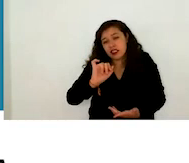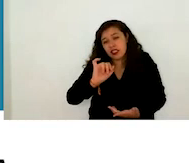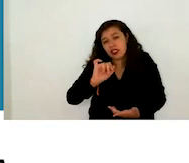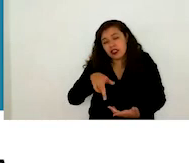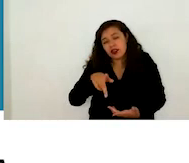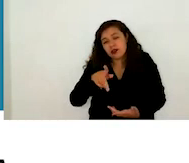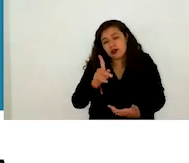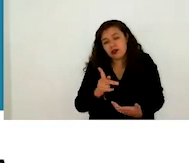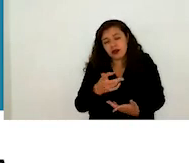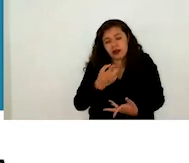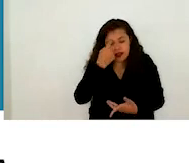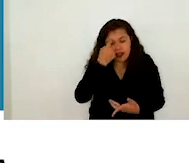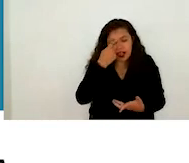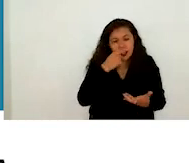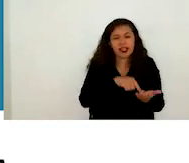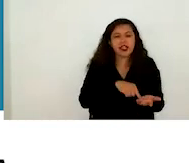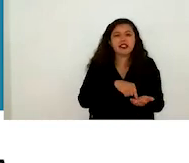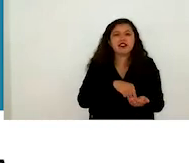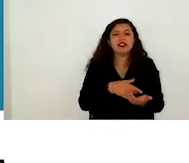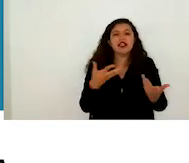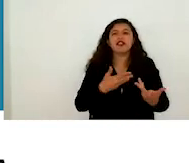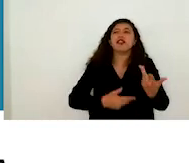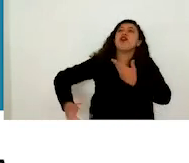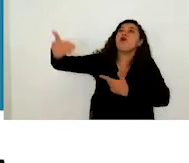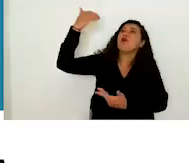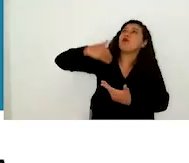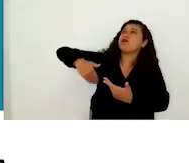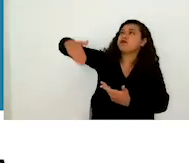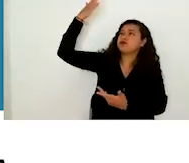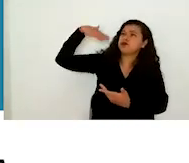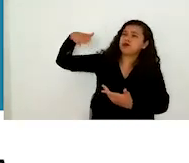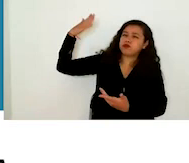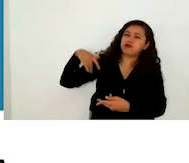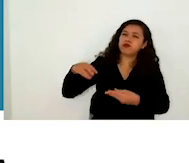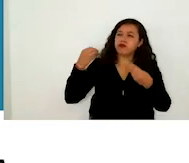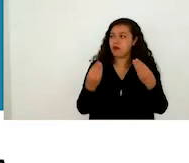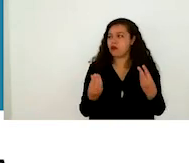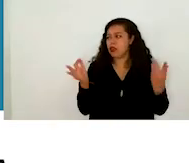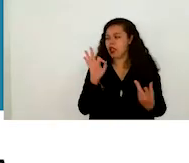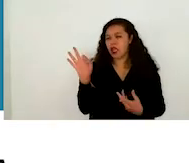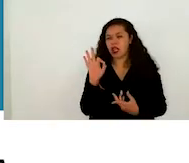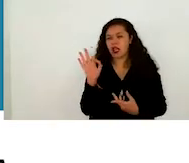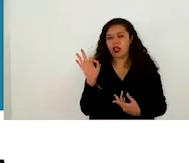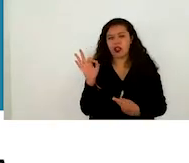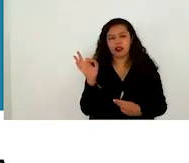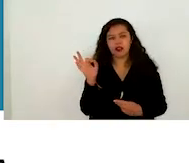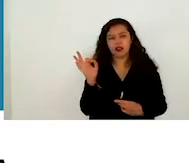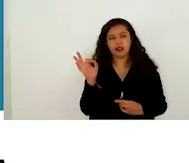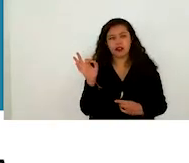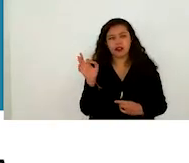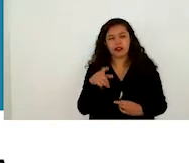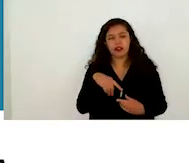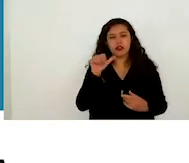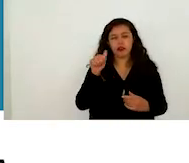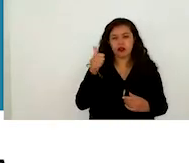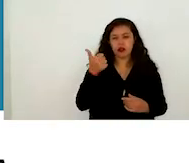que es una creencia que se ha generado desde hace muchísimo tiempo porque además de otros